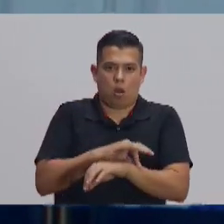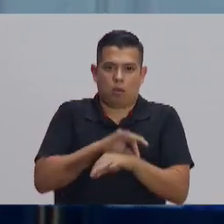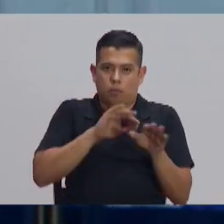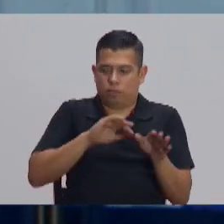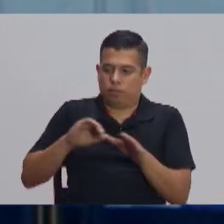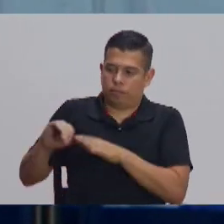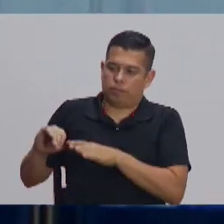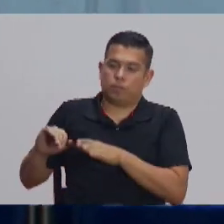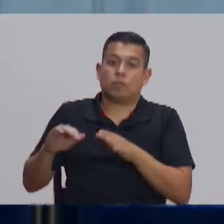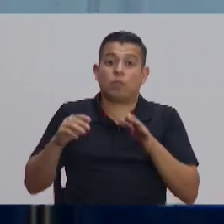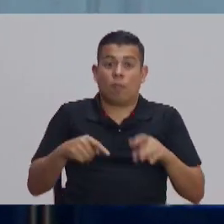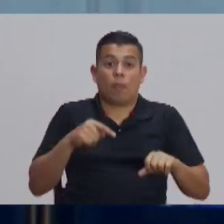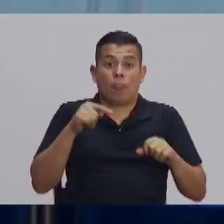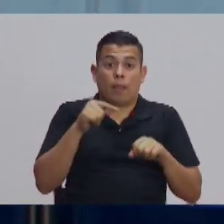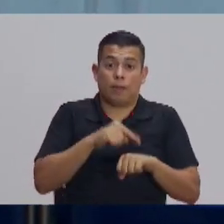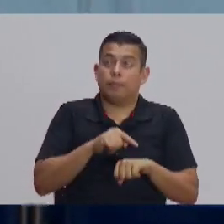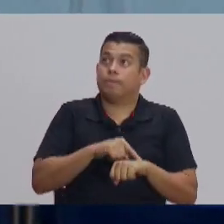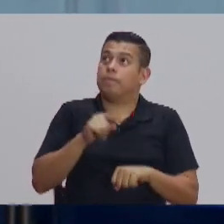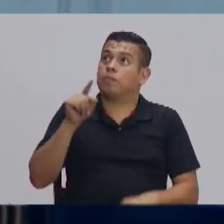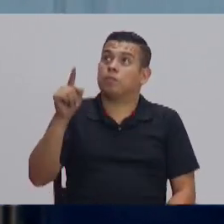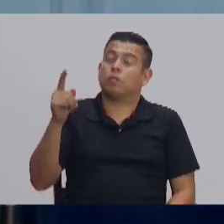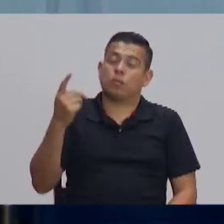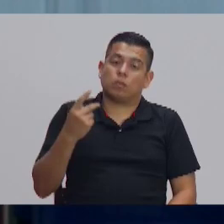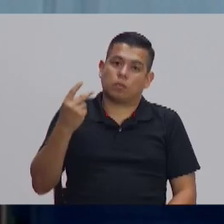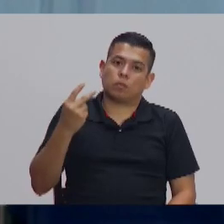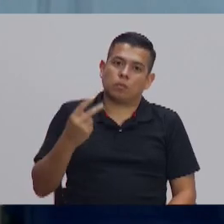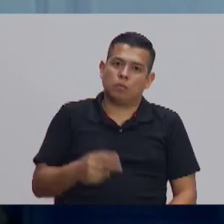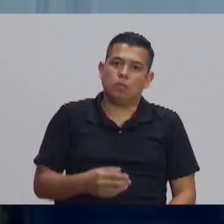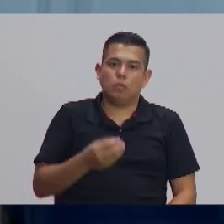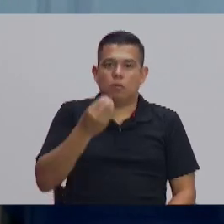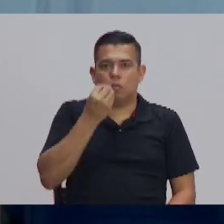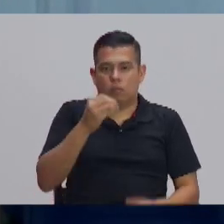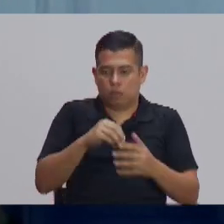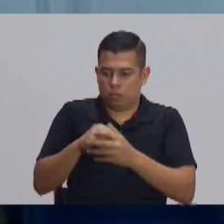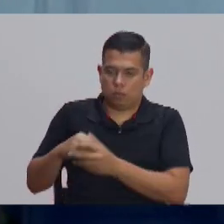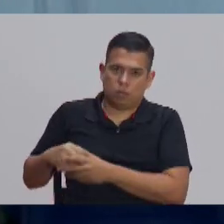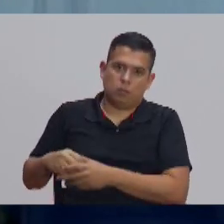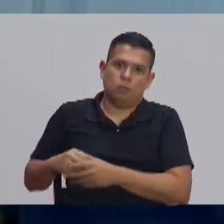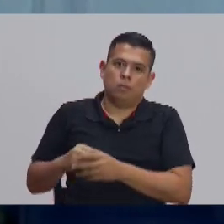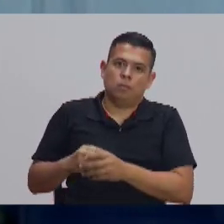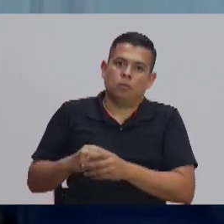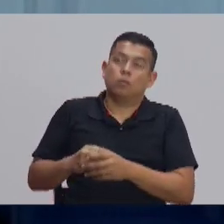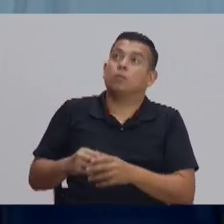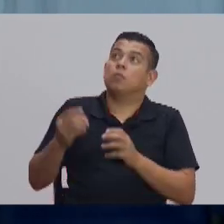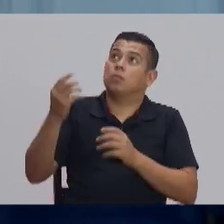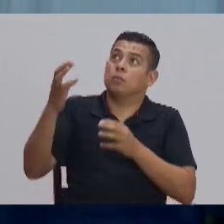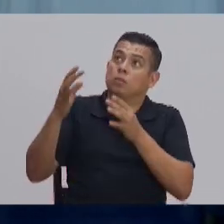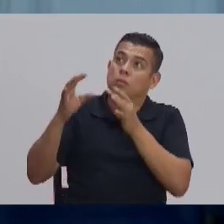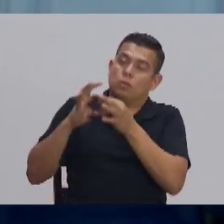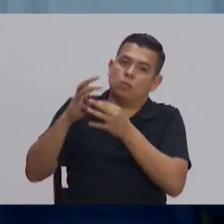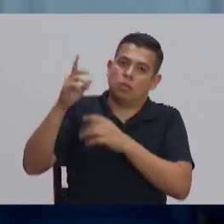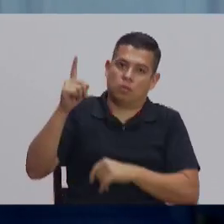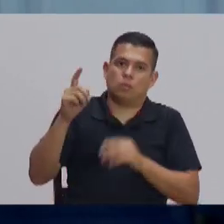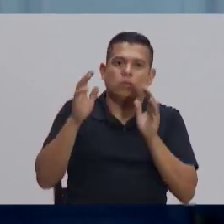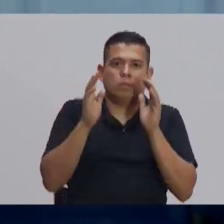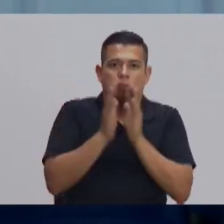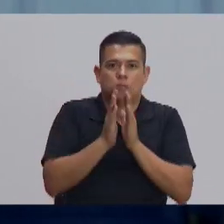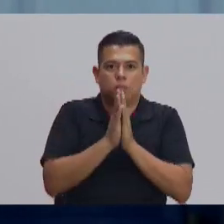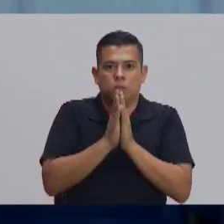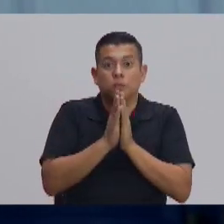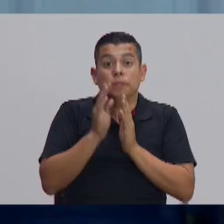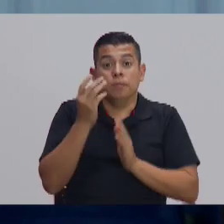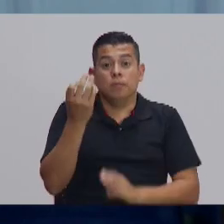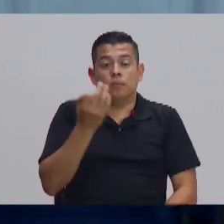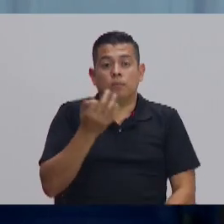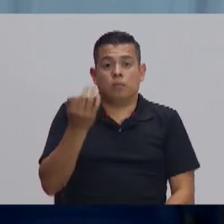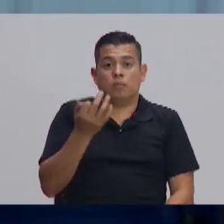y dedicándole el tiempo al señor el ayuno me el alma delante de dios la oración muchas veces